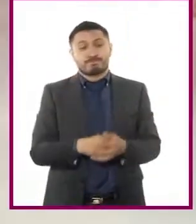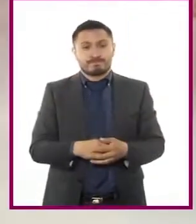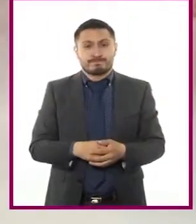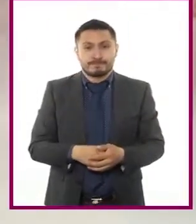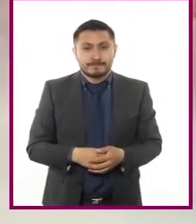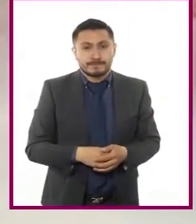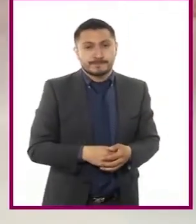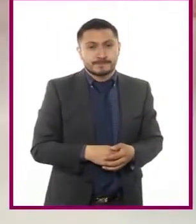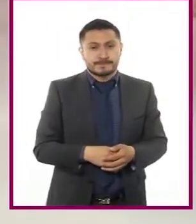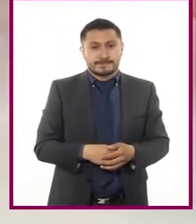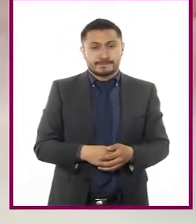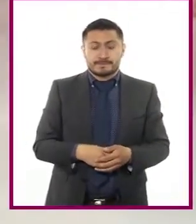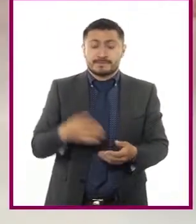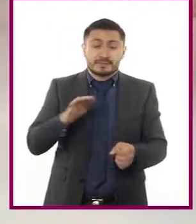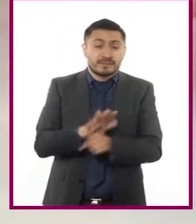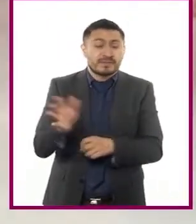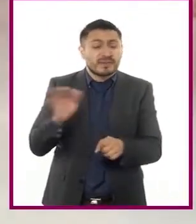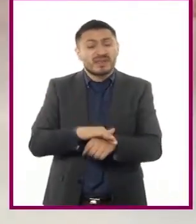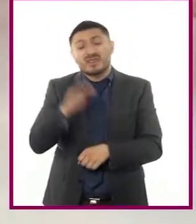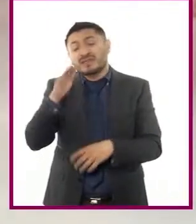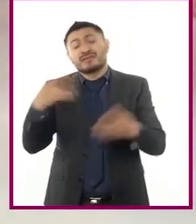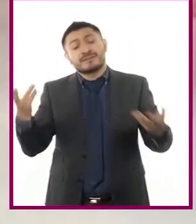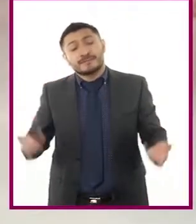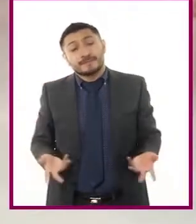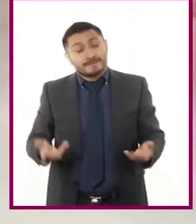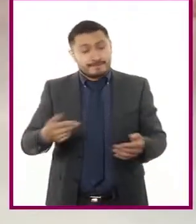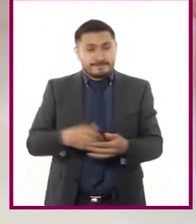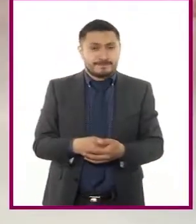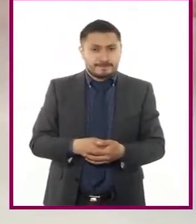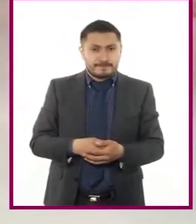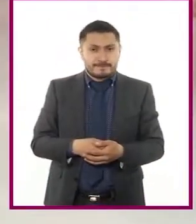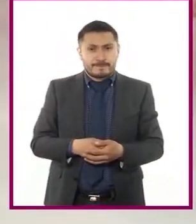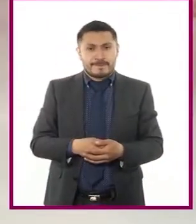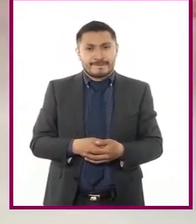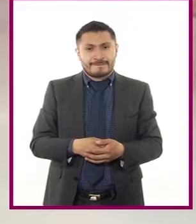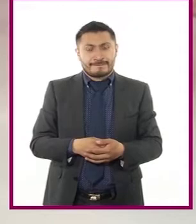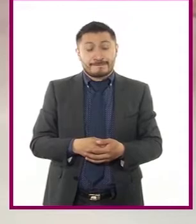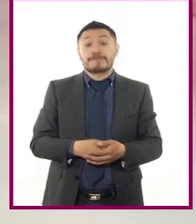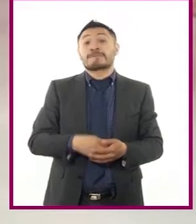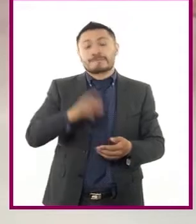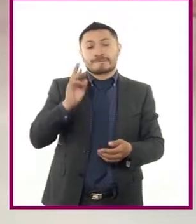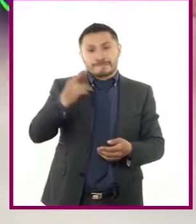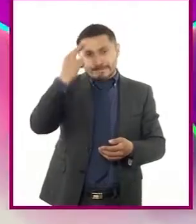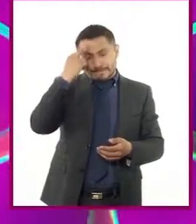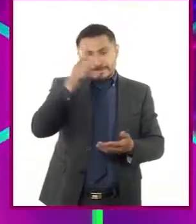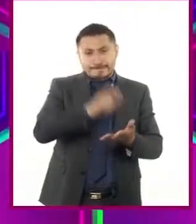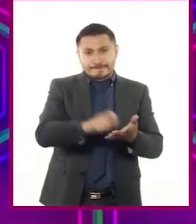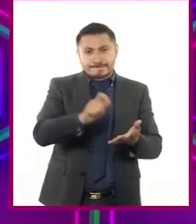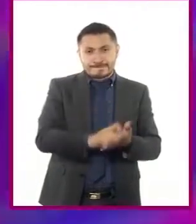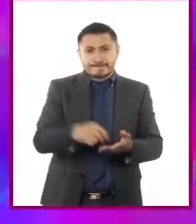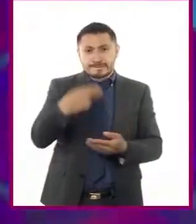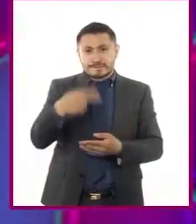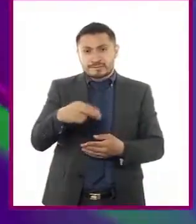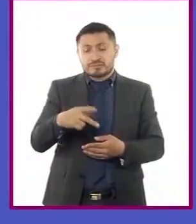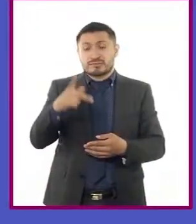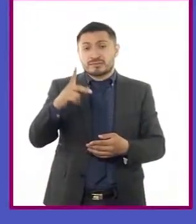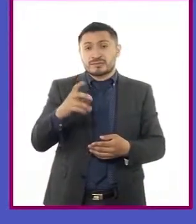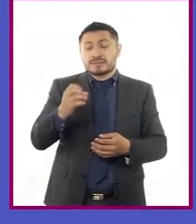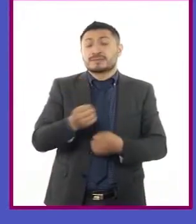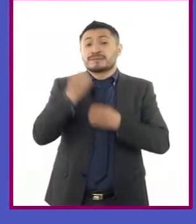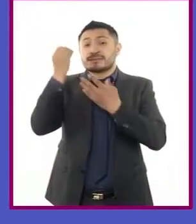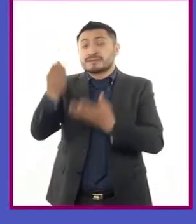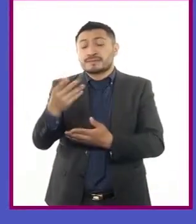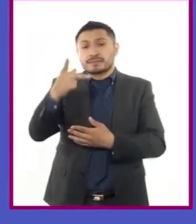Muy bien, ¿qué más? Pero antes, ¿qué te parece si anotamos el título? Poema